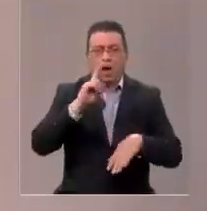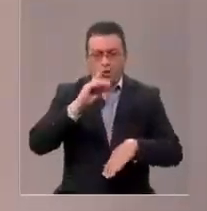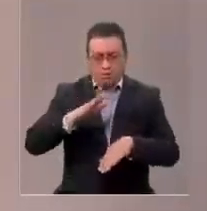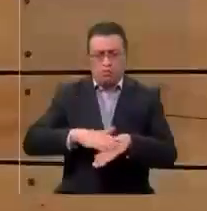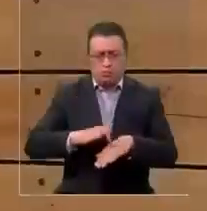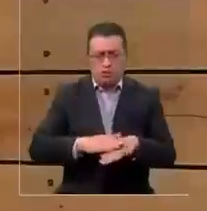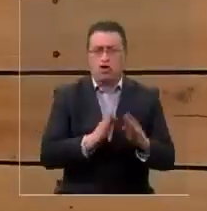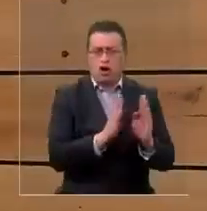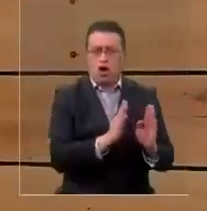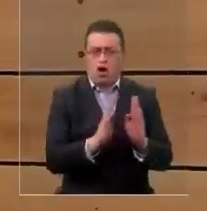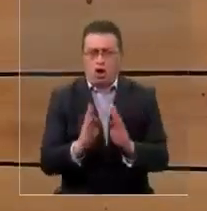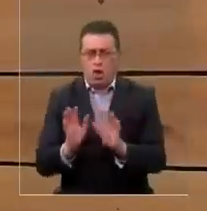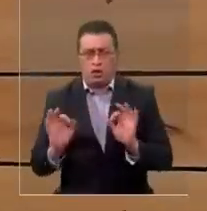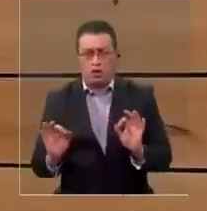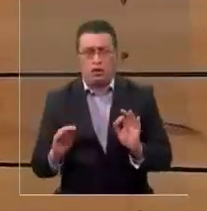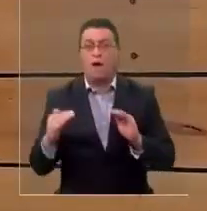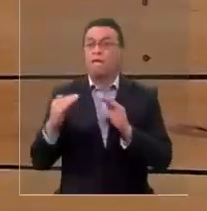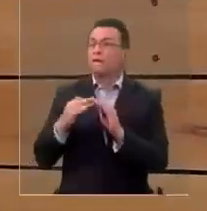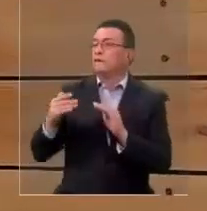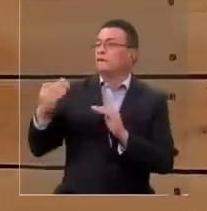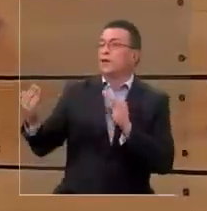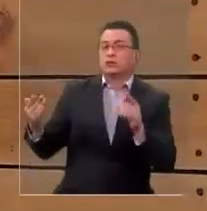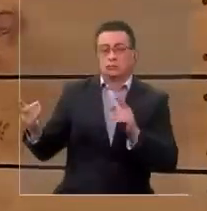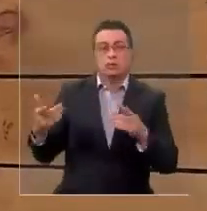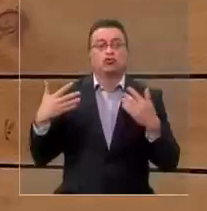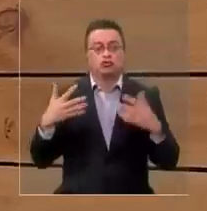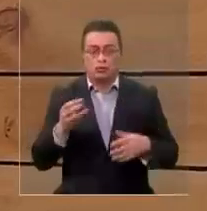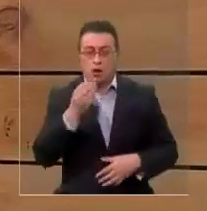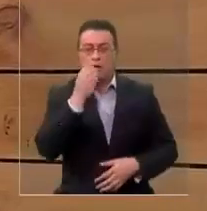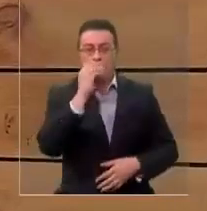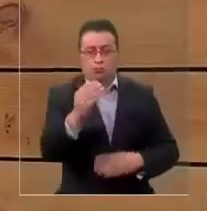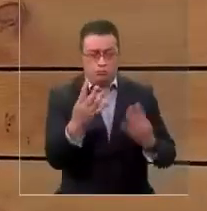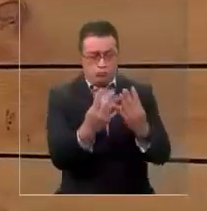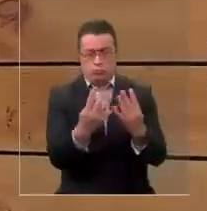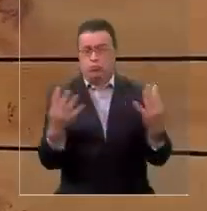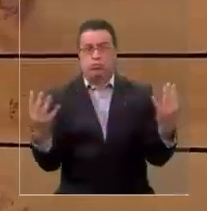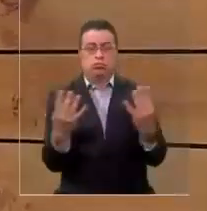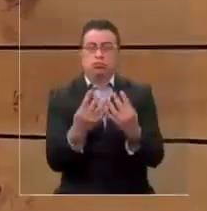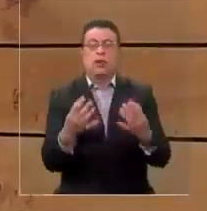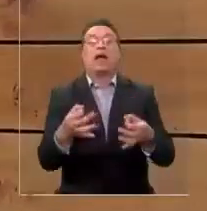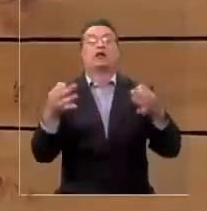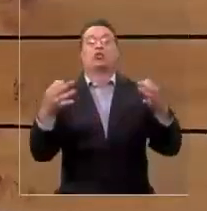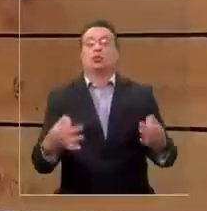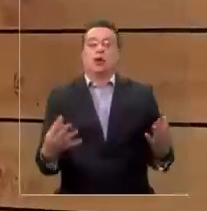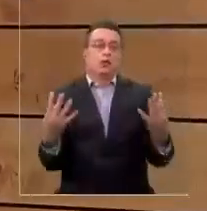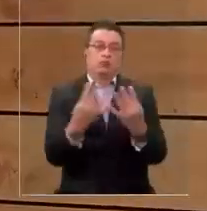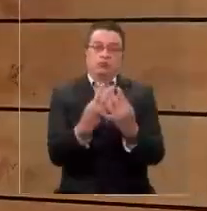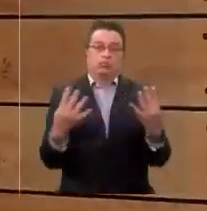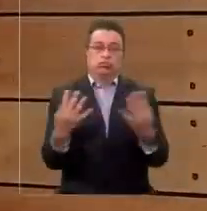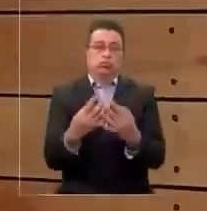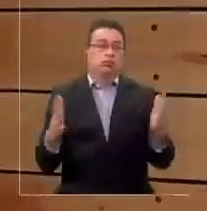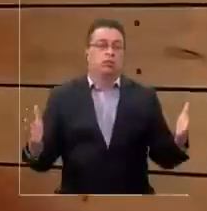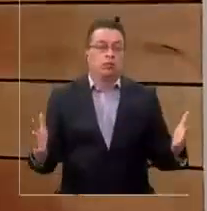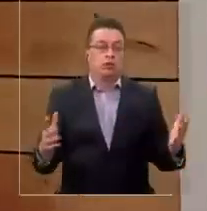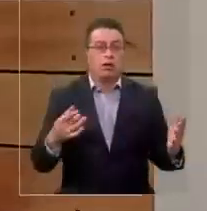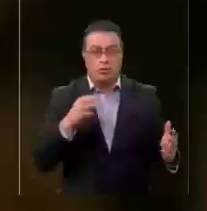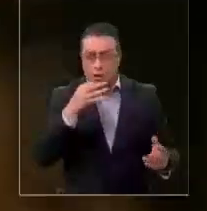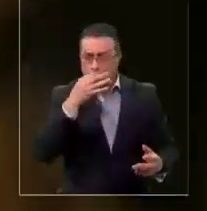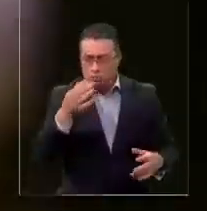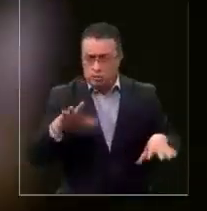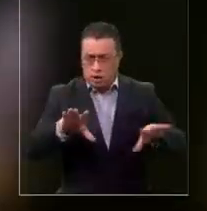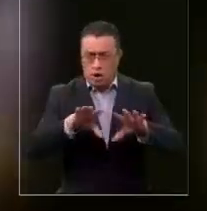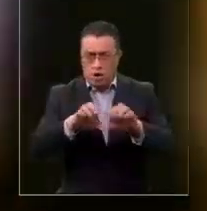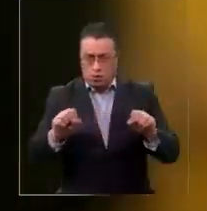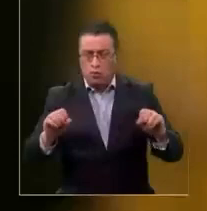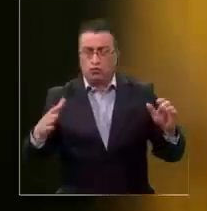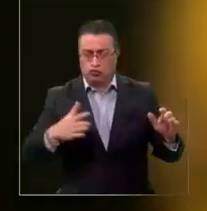permisos en orden. Entonces, los vecinos ya anunciaban el portón eléctrico por motivos de seguridad. Sergio asegura que entonces acordaron